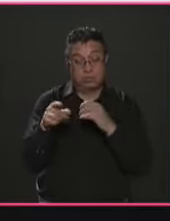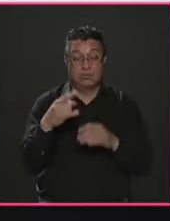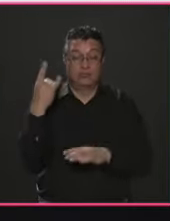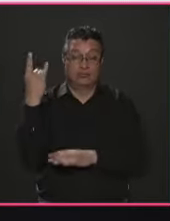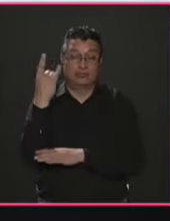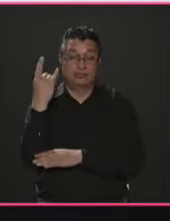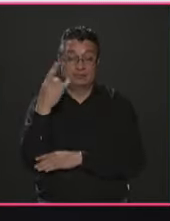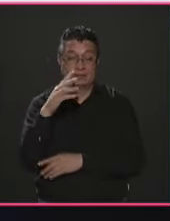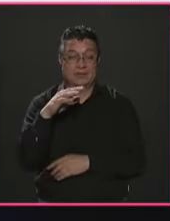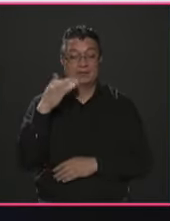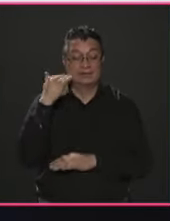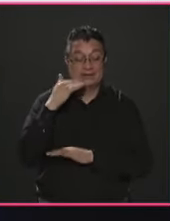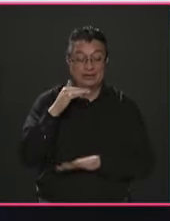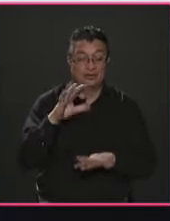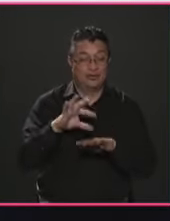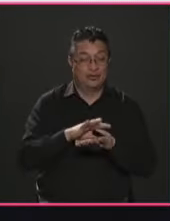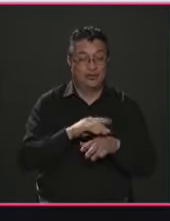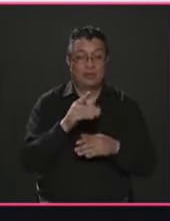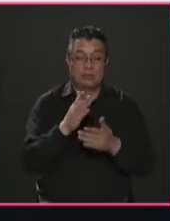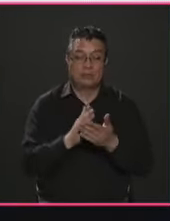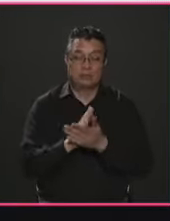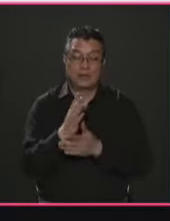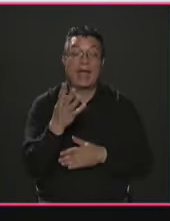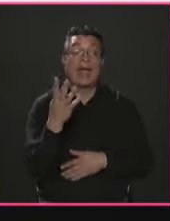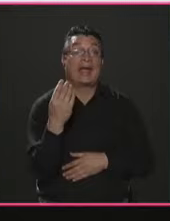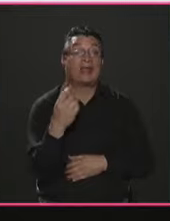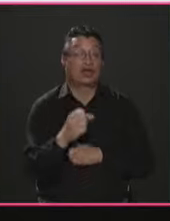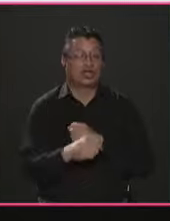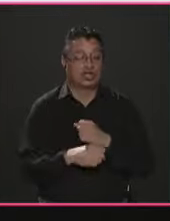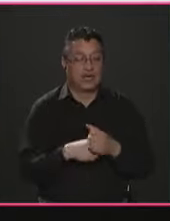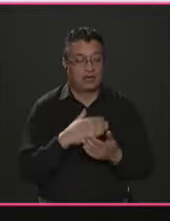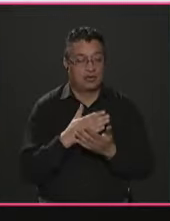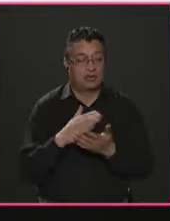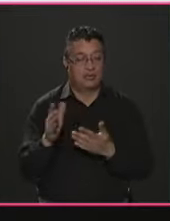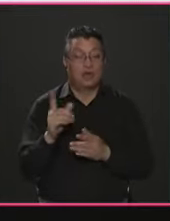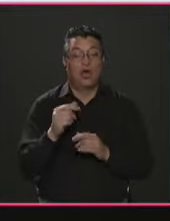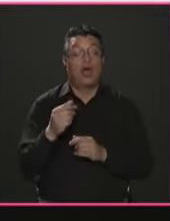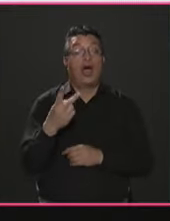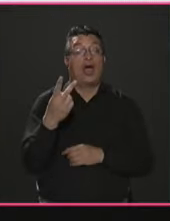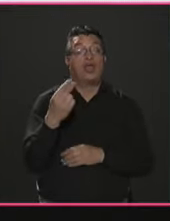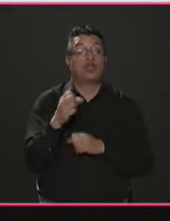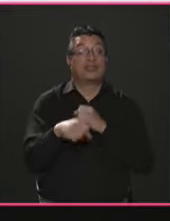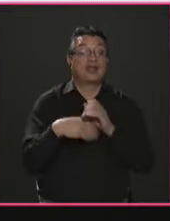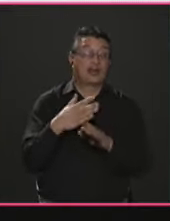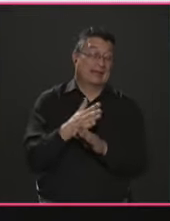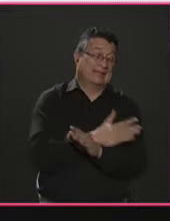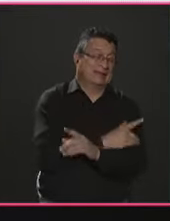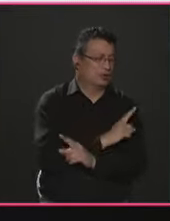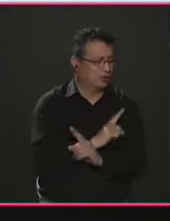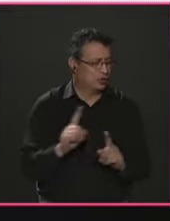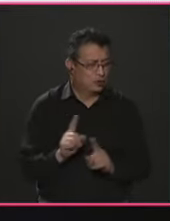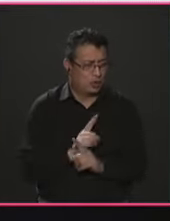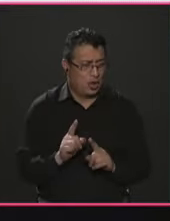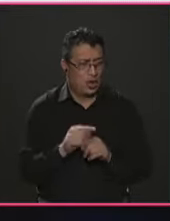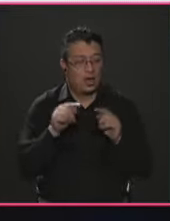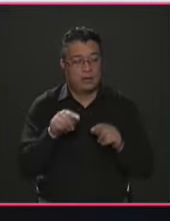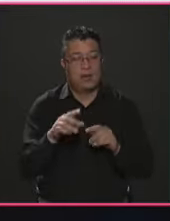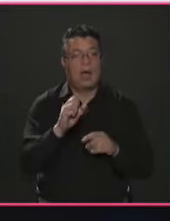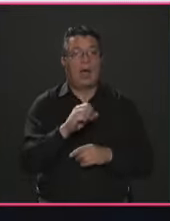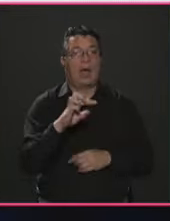pediatría son por ejemplo a partir de los 14 años o nunca antes de los 12 años para este tipo de